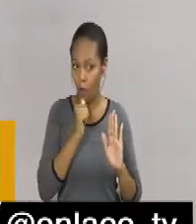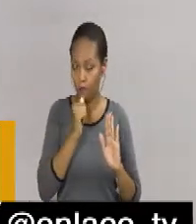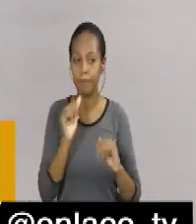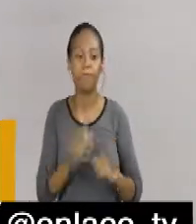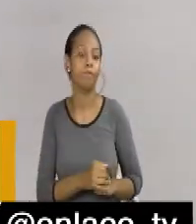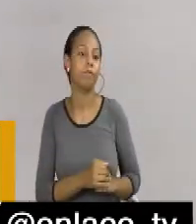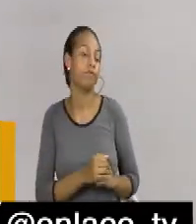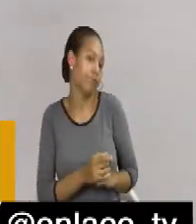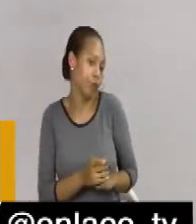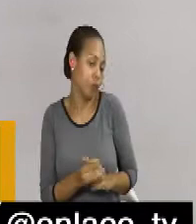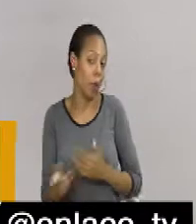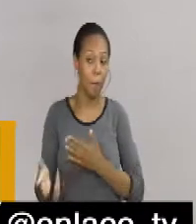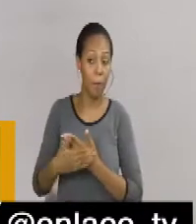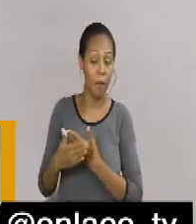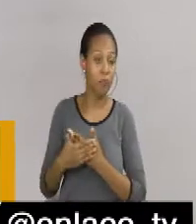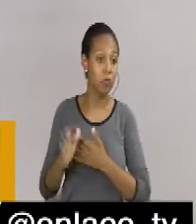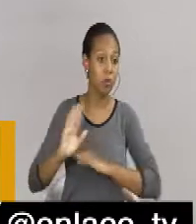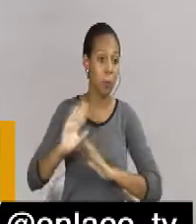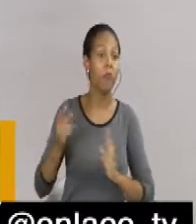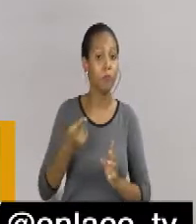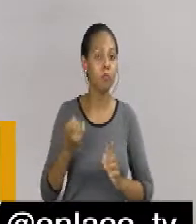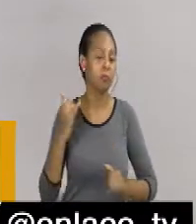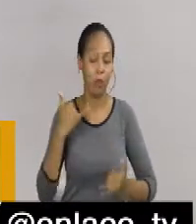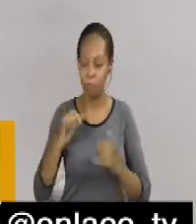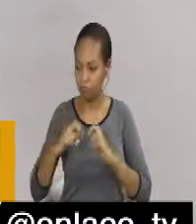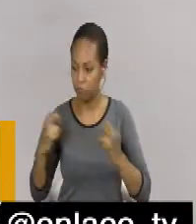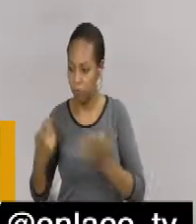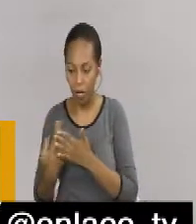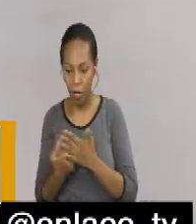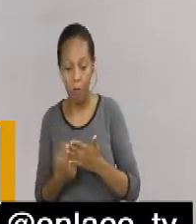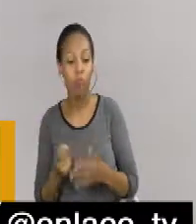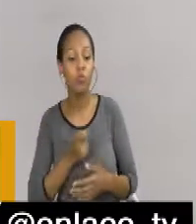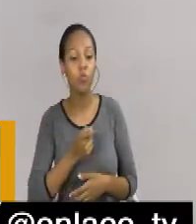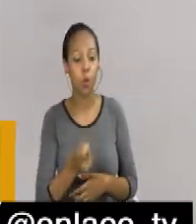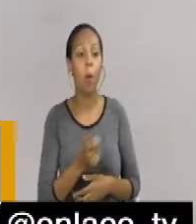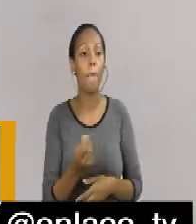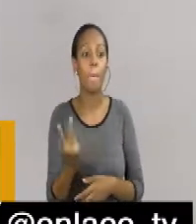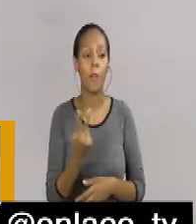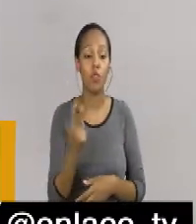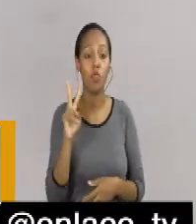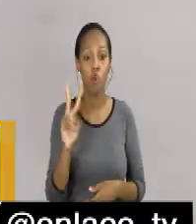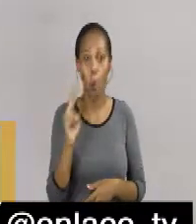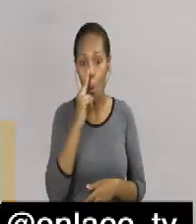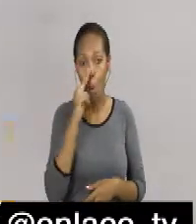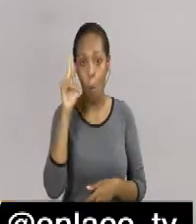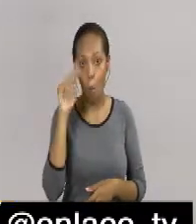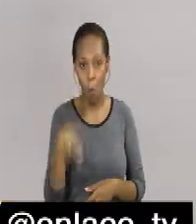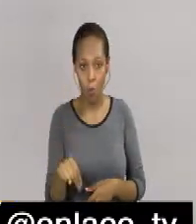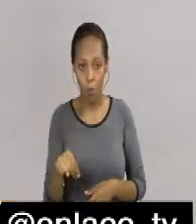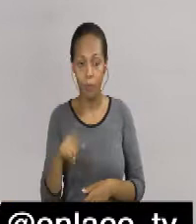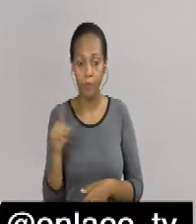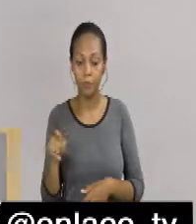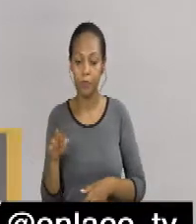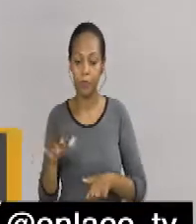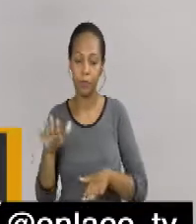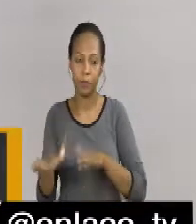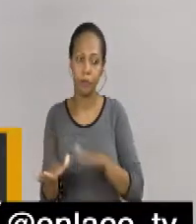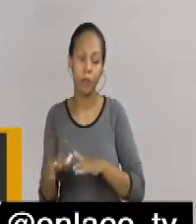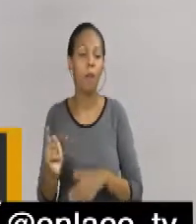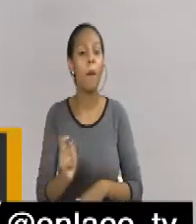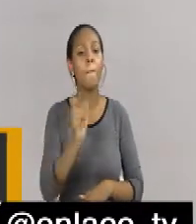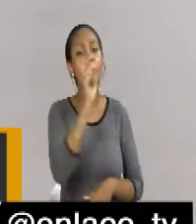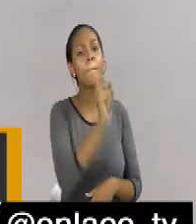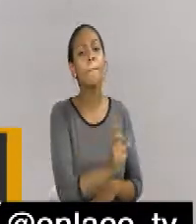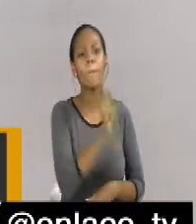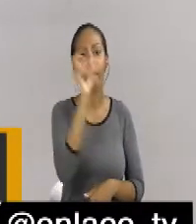fueron las conclusiones. Asimismo, el próximo viernes 2 de junio la Registraduría hará el sorteo de quiénes son las personas